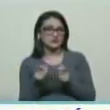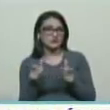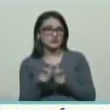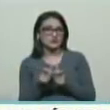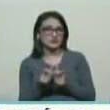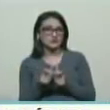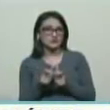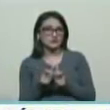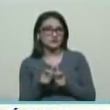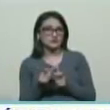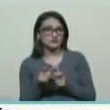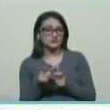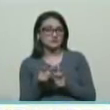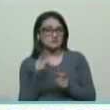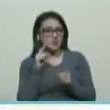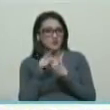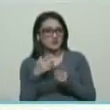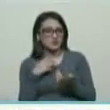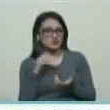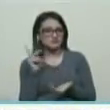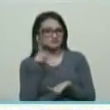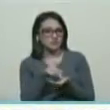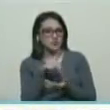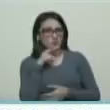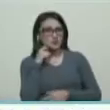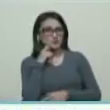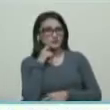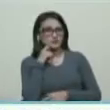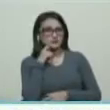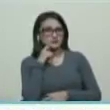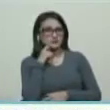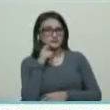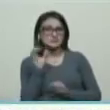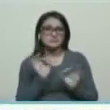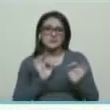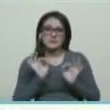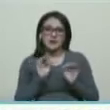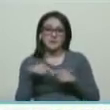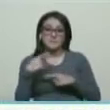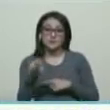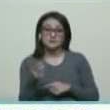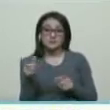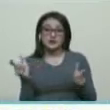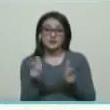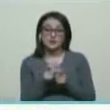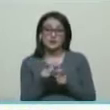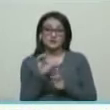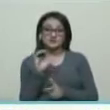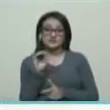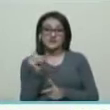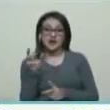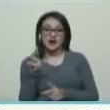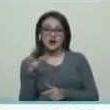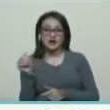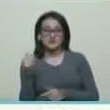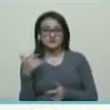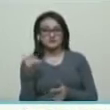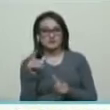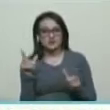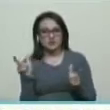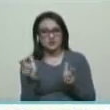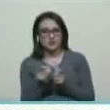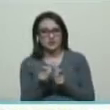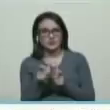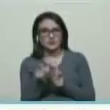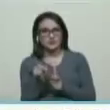porque uno de los fines para viajar a Moscú era exactamente preparar la próxima reunión de la ASEAN. Tuve reuniones, por